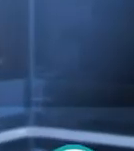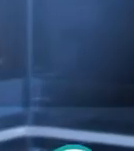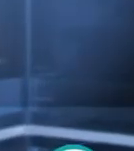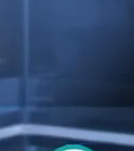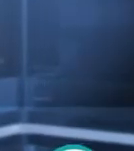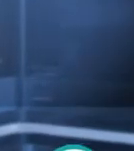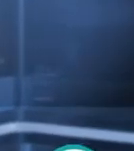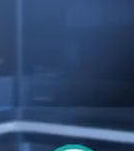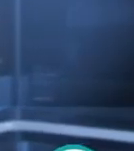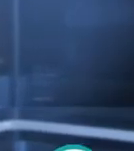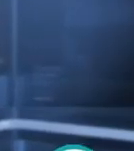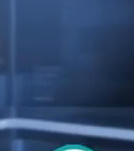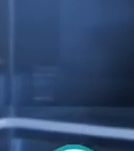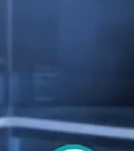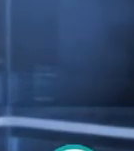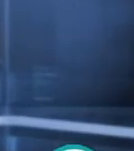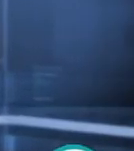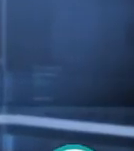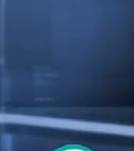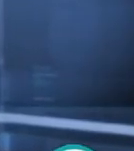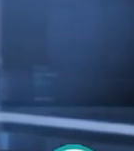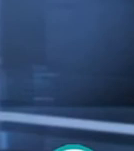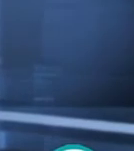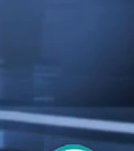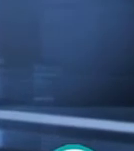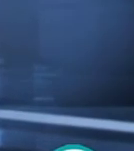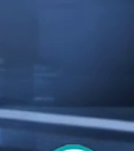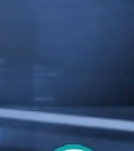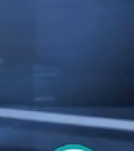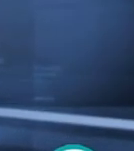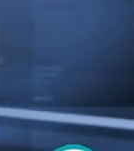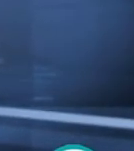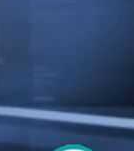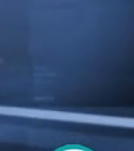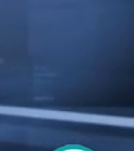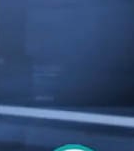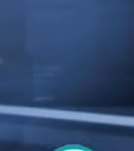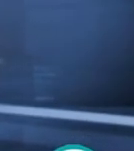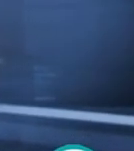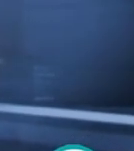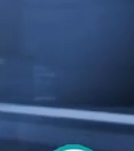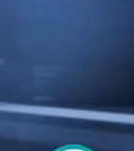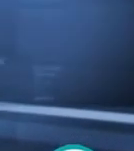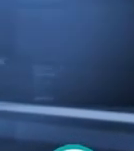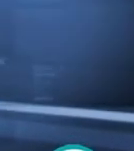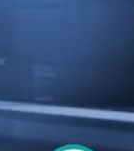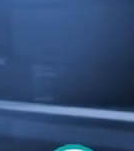mínima que registrará el puerto de Santa María. Los vientos serán del sureste en el litoral.